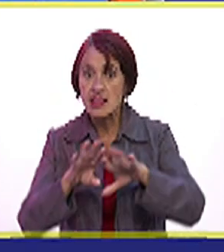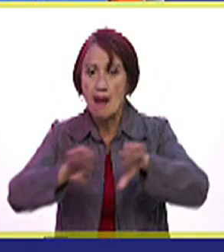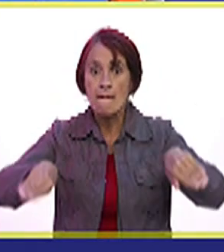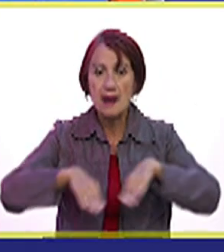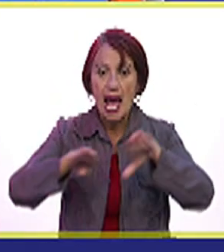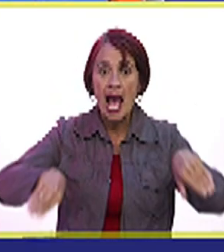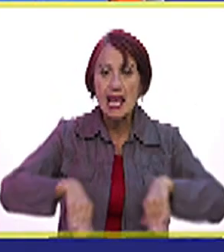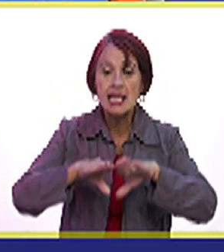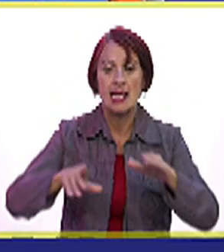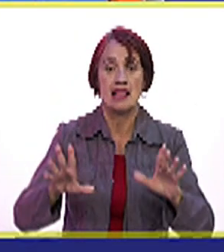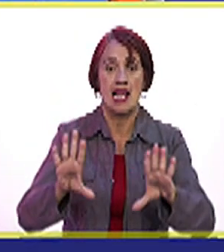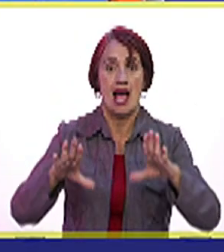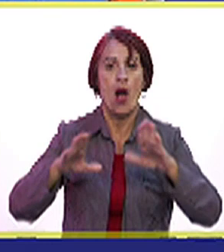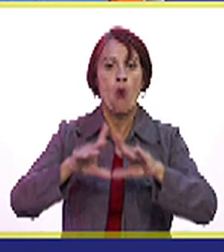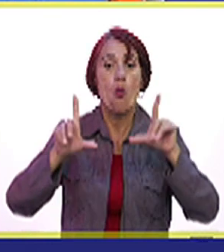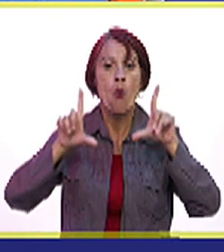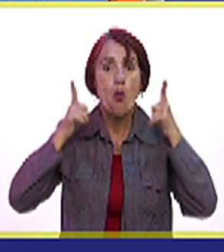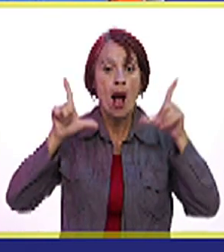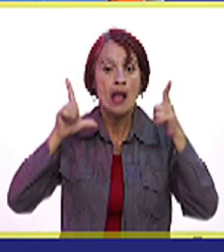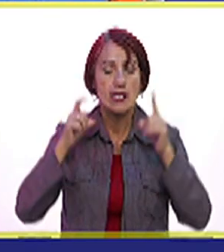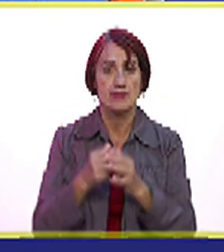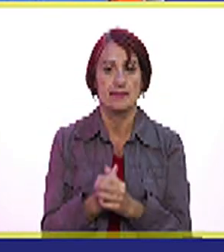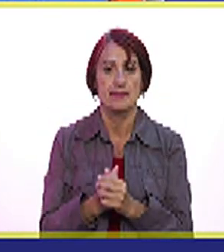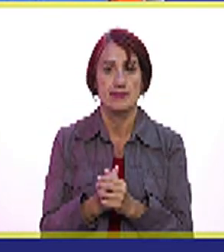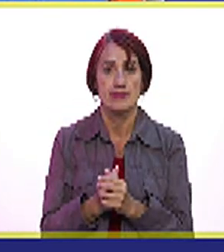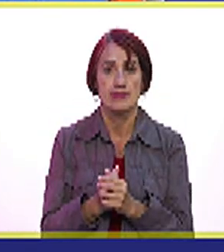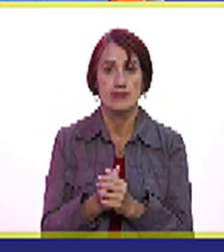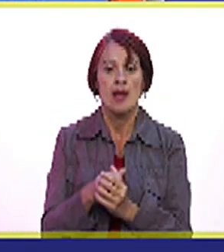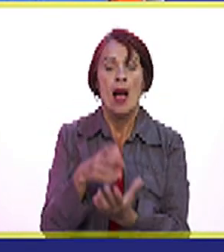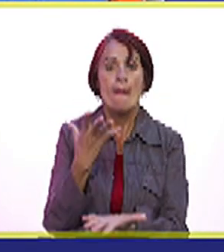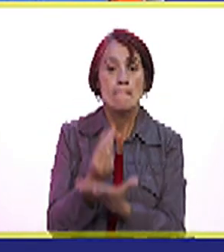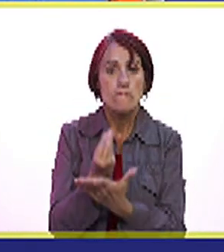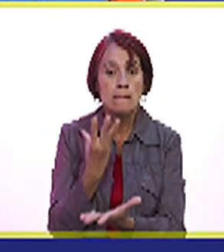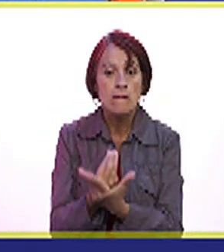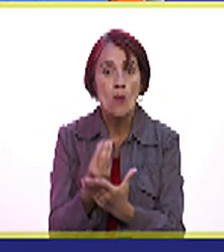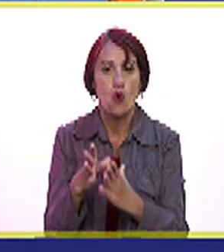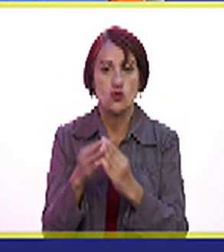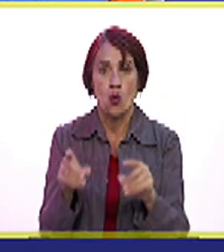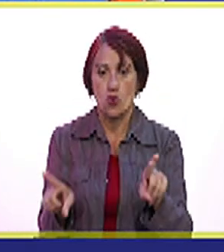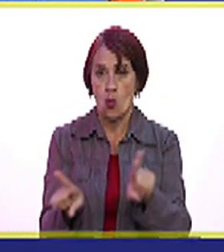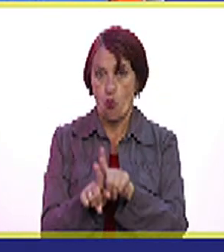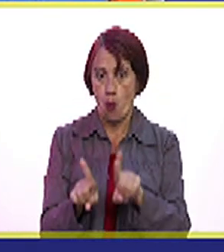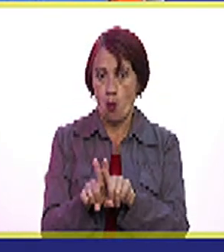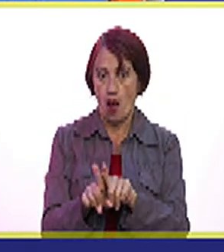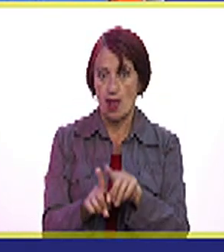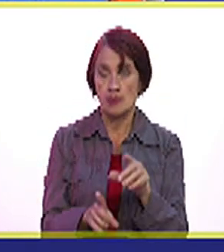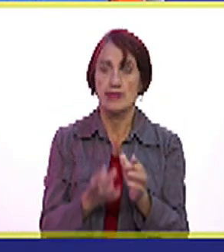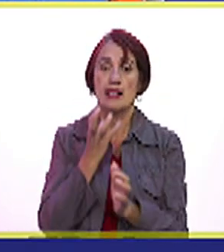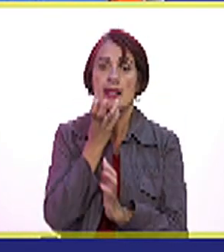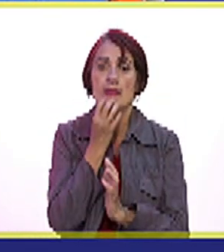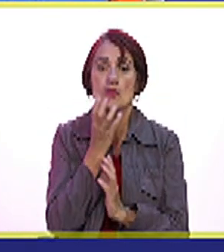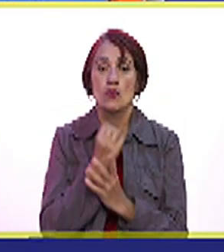de La Guaira. Si estamos en el estado Monagas, el plan se va a desarrollar, por ejemplo, en Caripito, en un